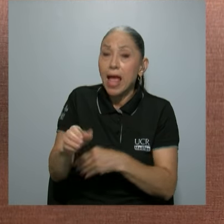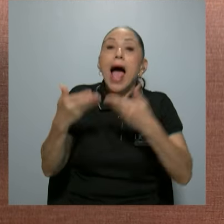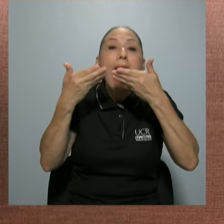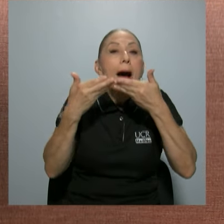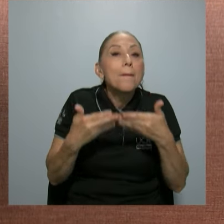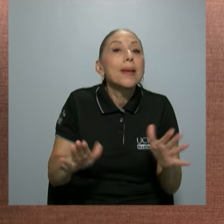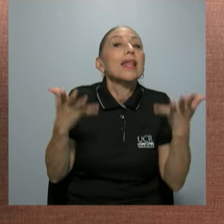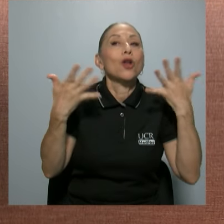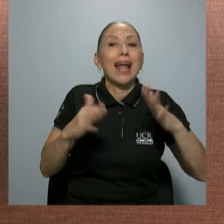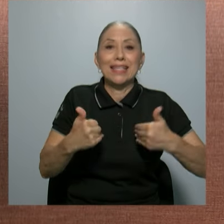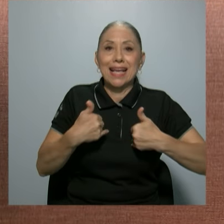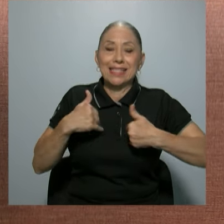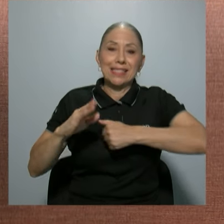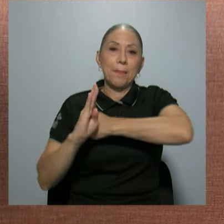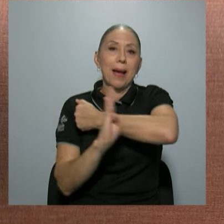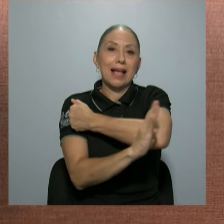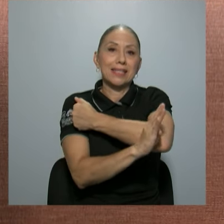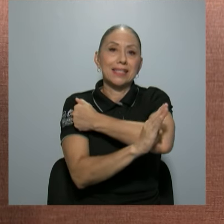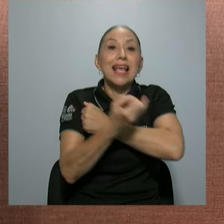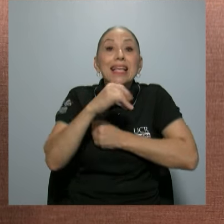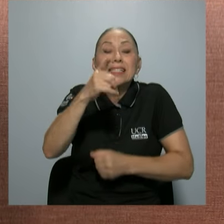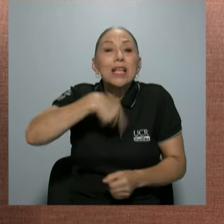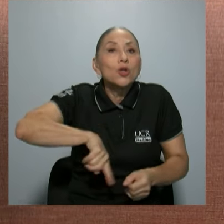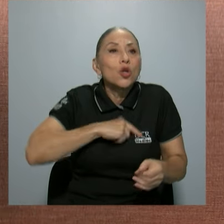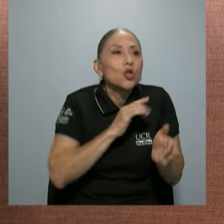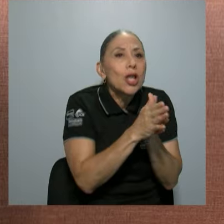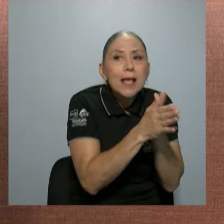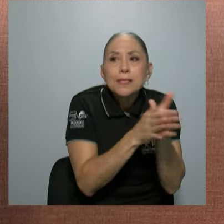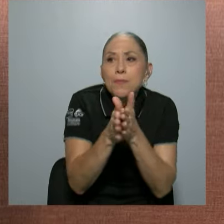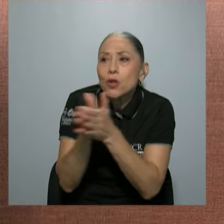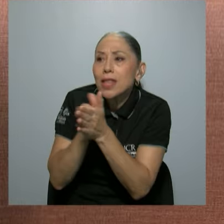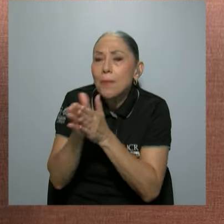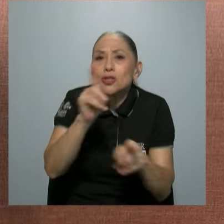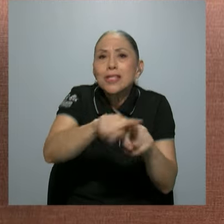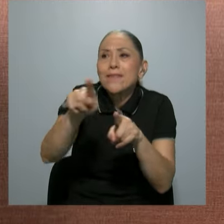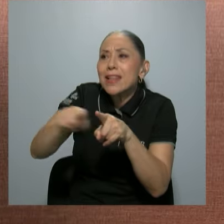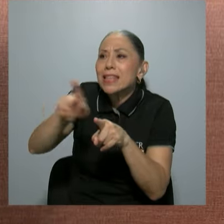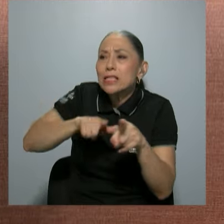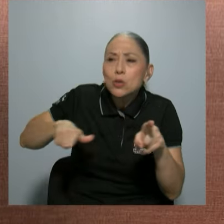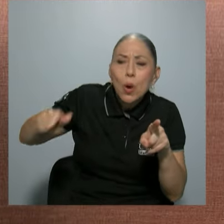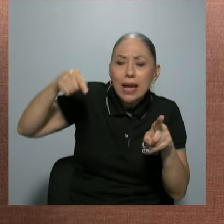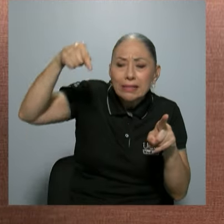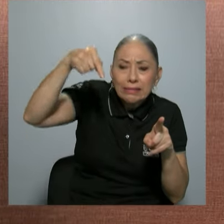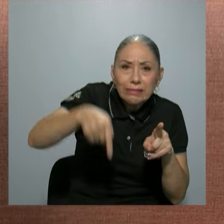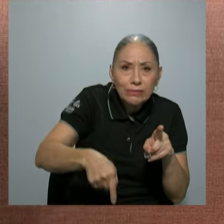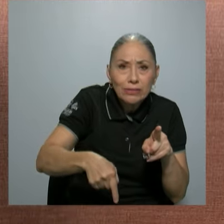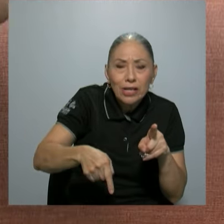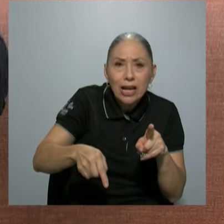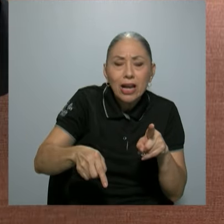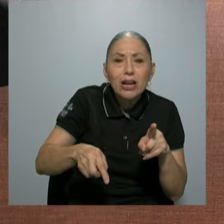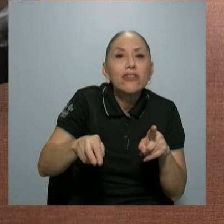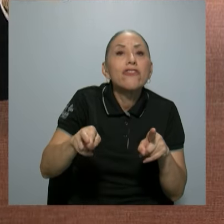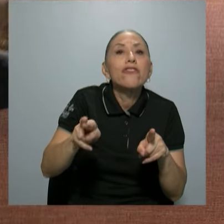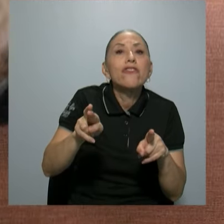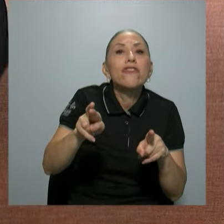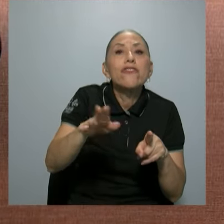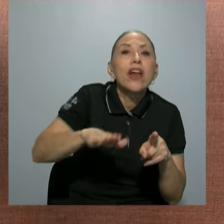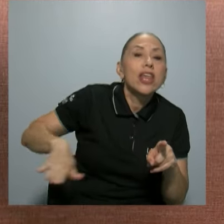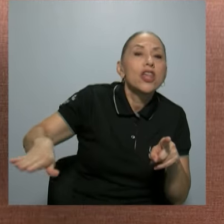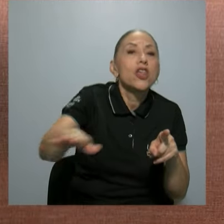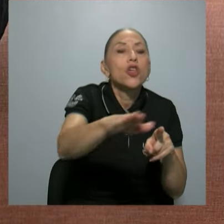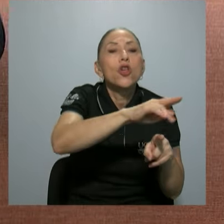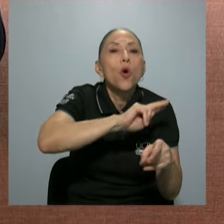Bagaces y explotando los yacimientos enormes que hay en la región Huetar Norte de geotermia. No estoy hablando de gas natural, eso es otro